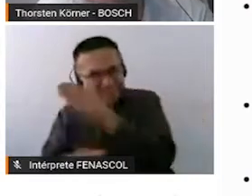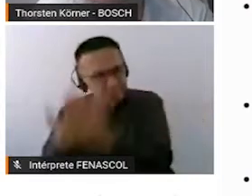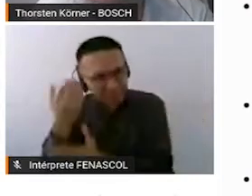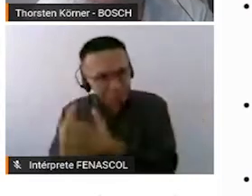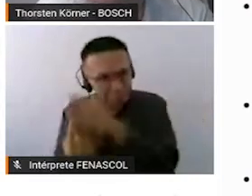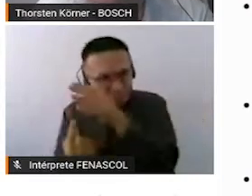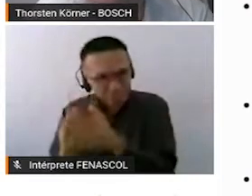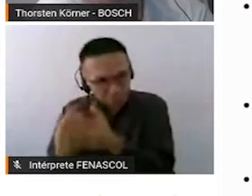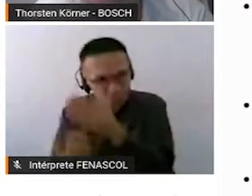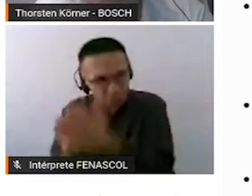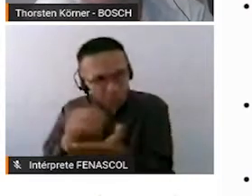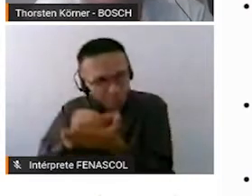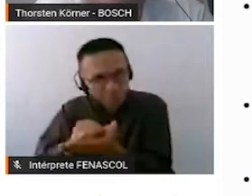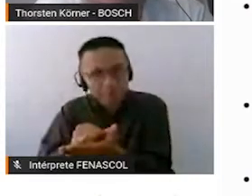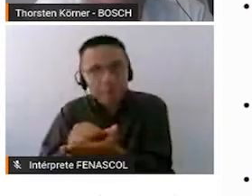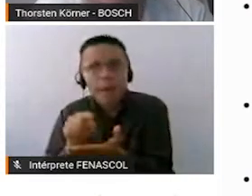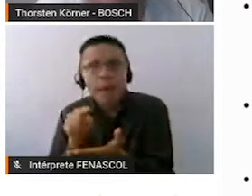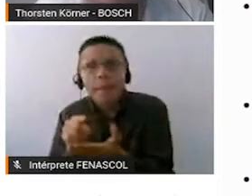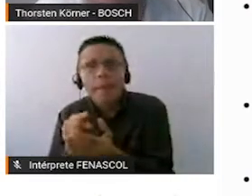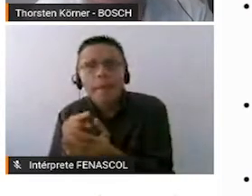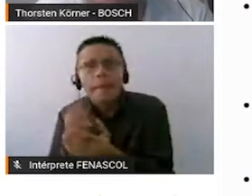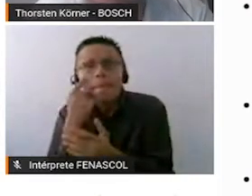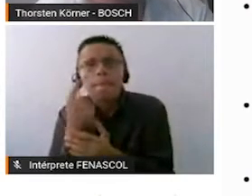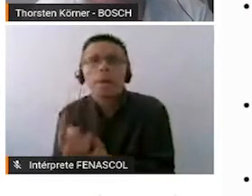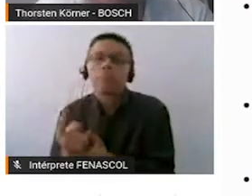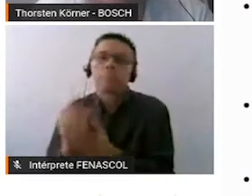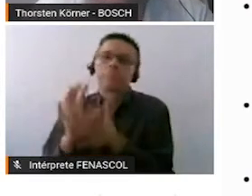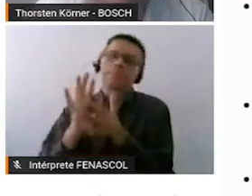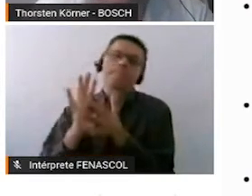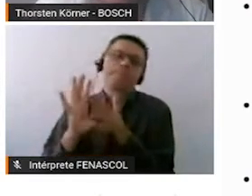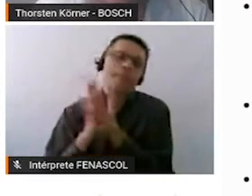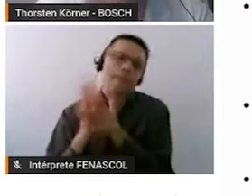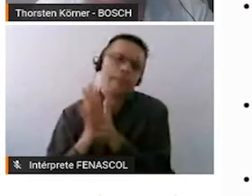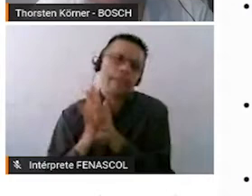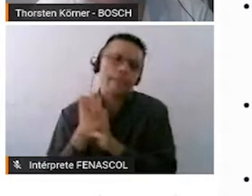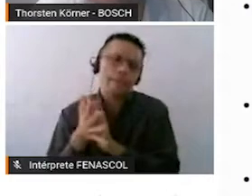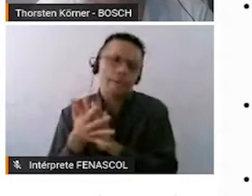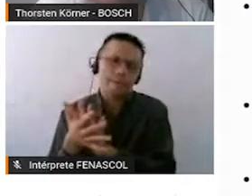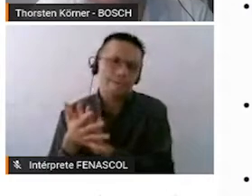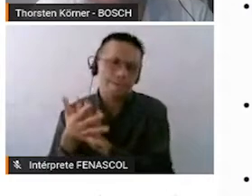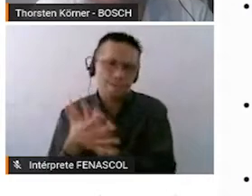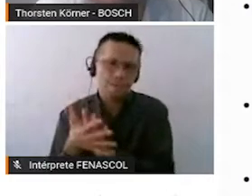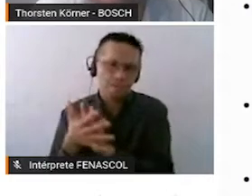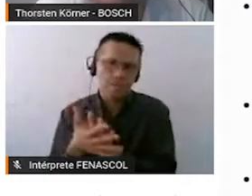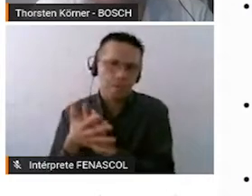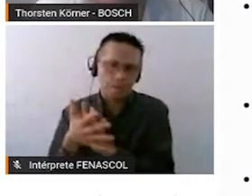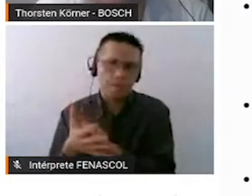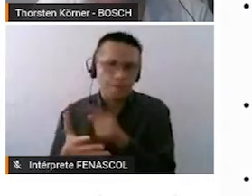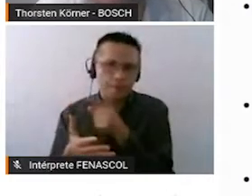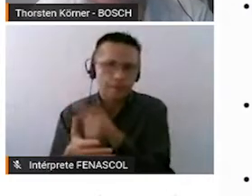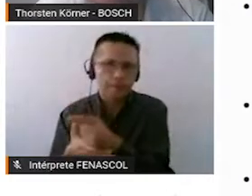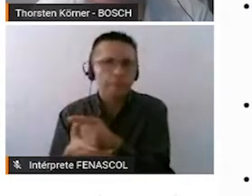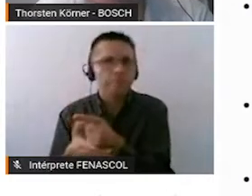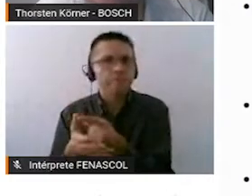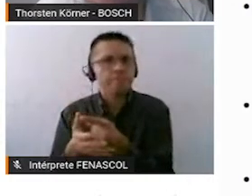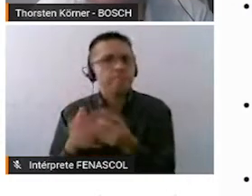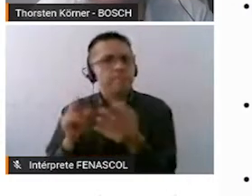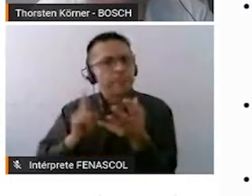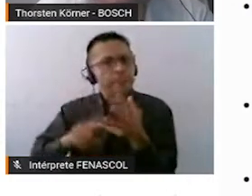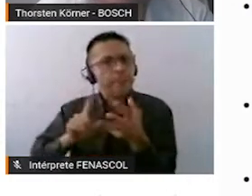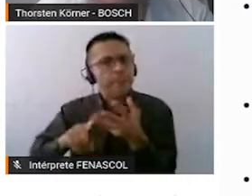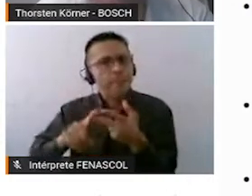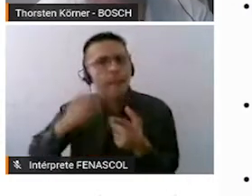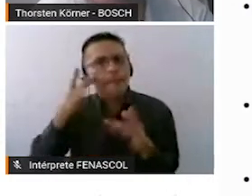se presenta oficialmente un informe en el cual se recomienda ciertas pautas para